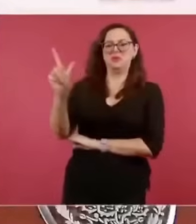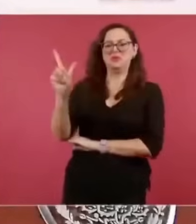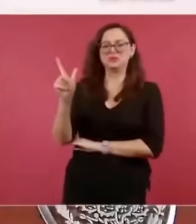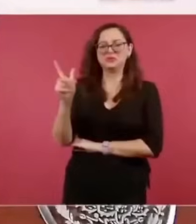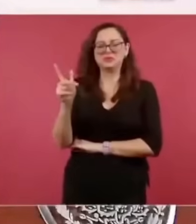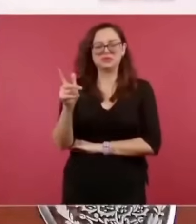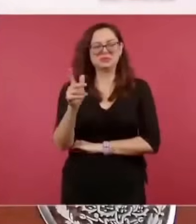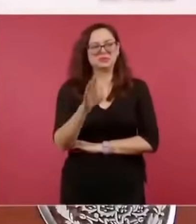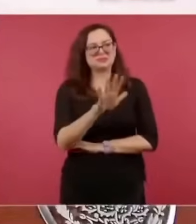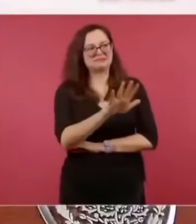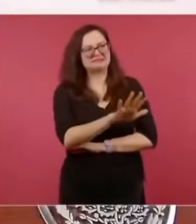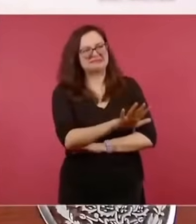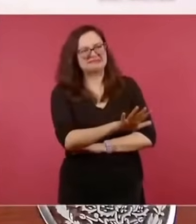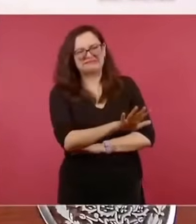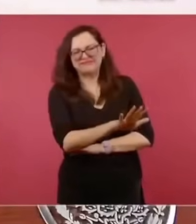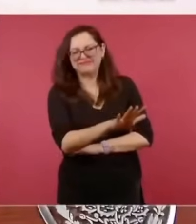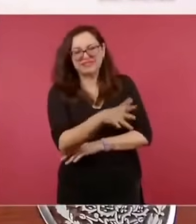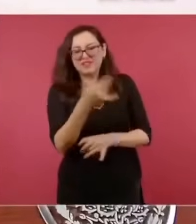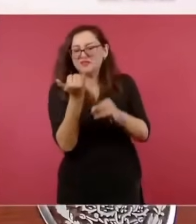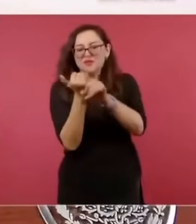que no informan,